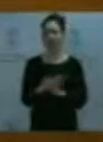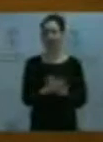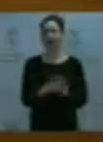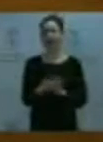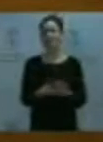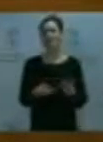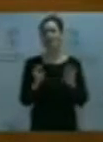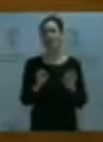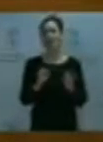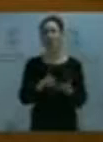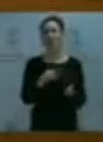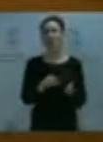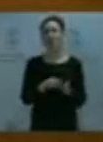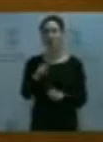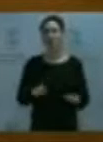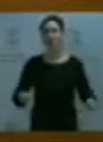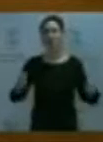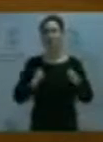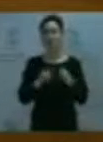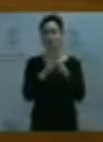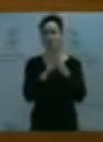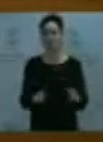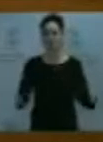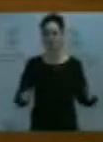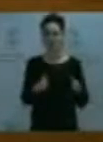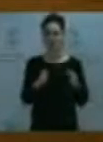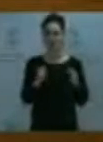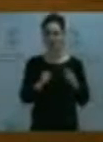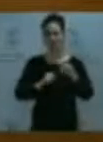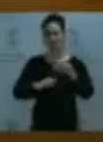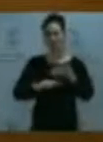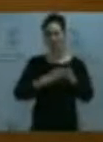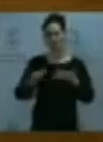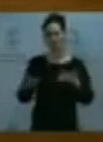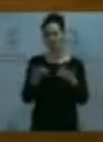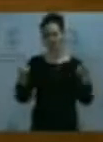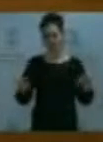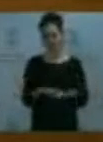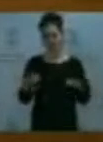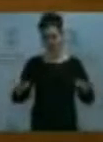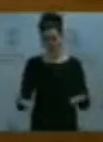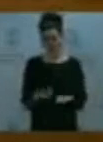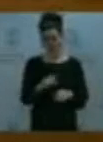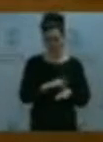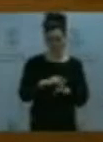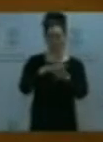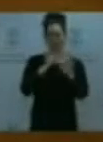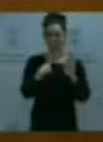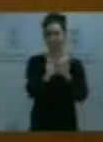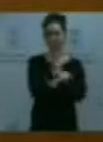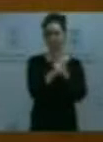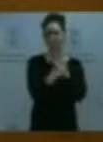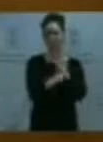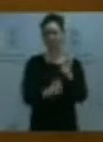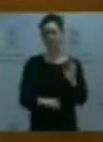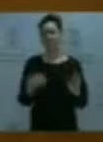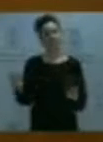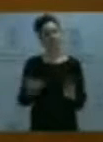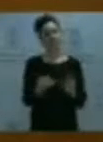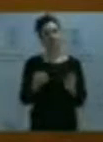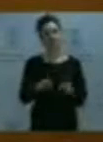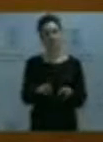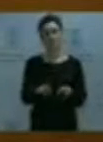que era en la línea 7ª, dicen que habría que plantearse un nuevo tratamiento fiscal de deducciones al segundo